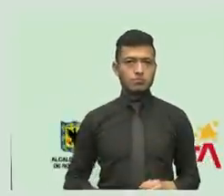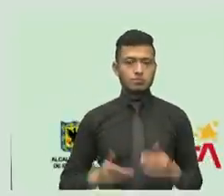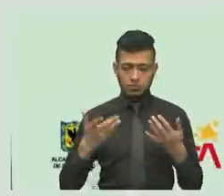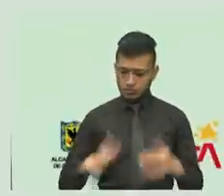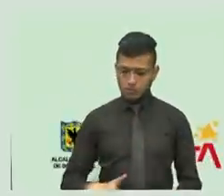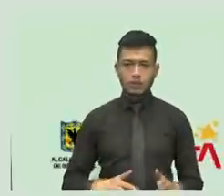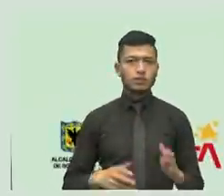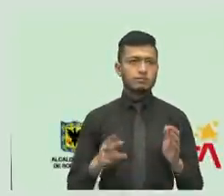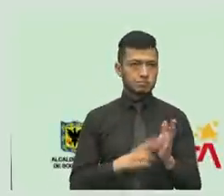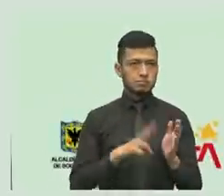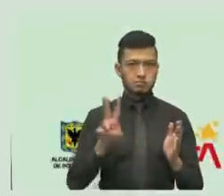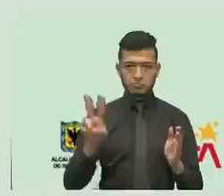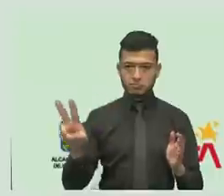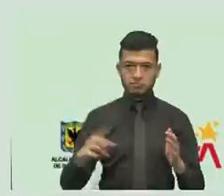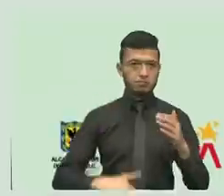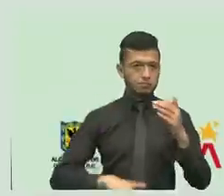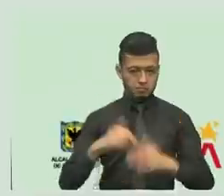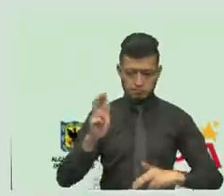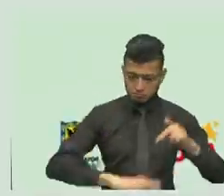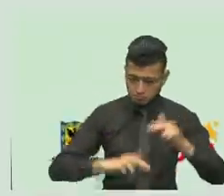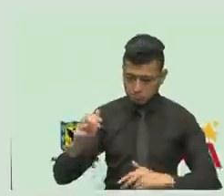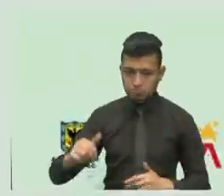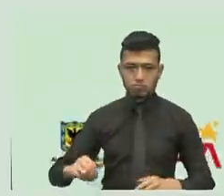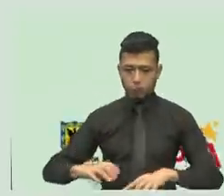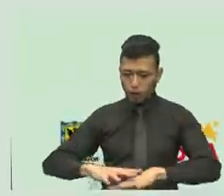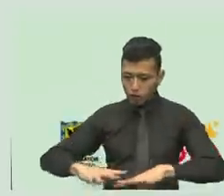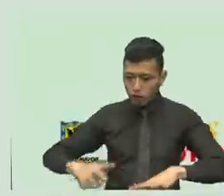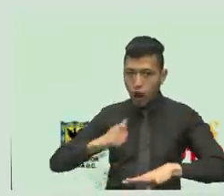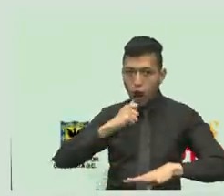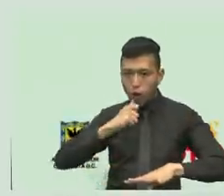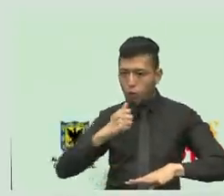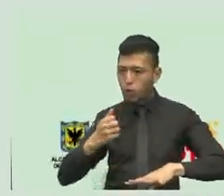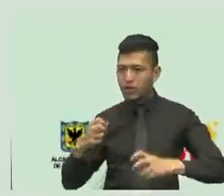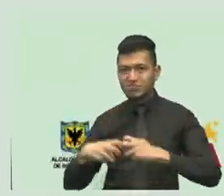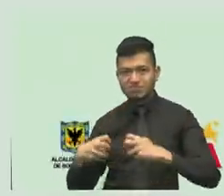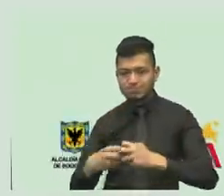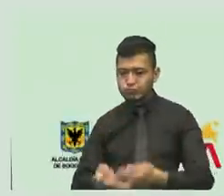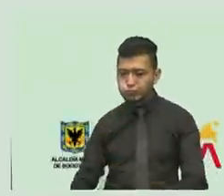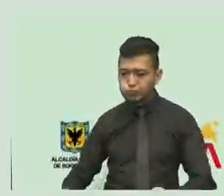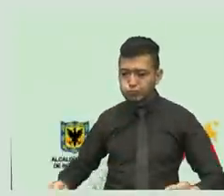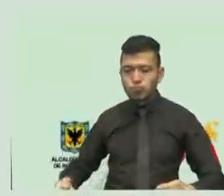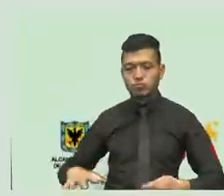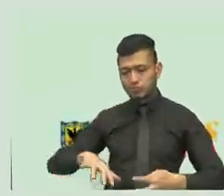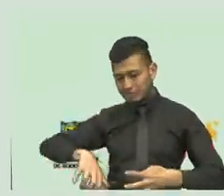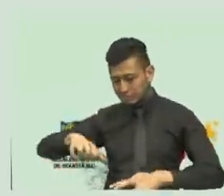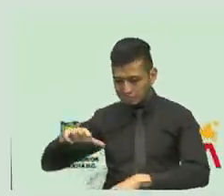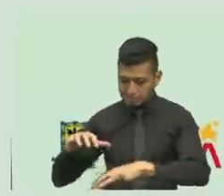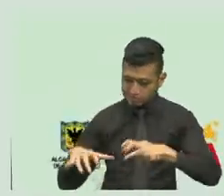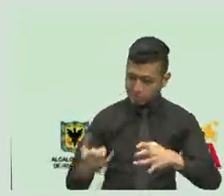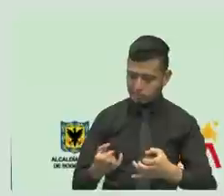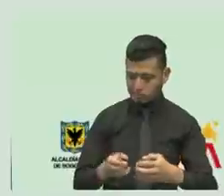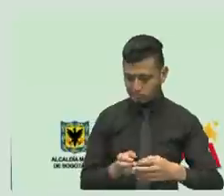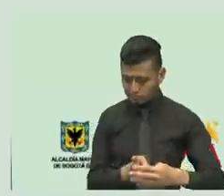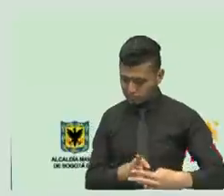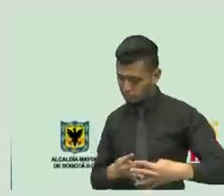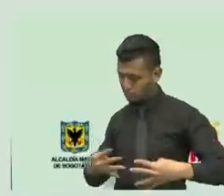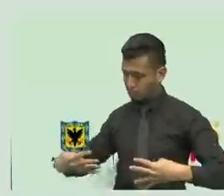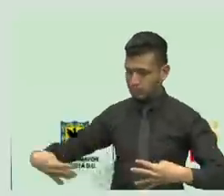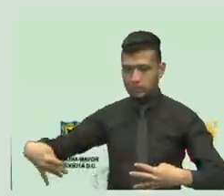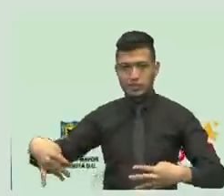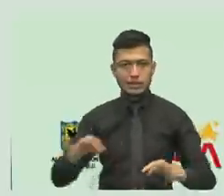¿no? Traslado de redes, etcétera. Y como no todos los tres tramos tienen el mismo grado de